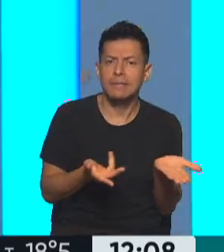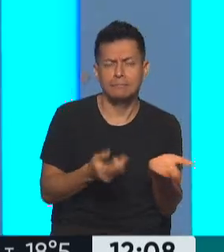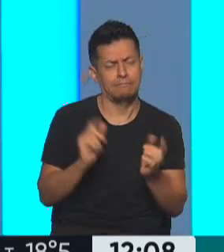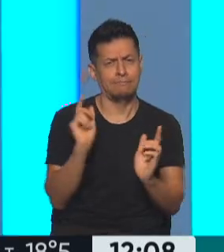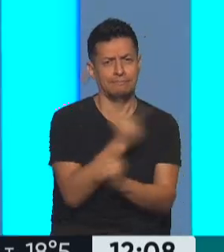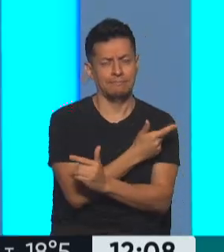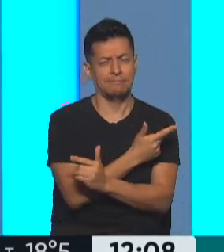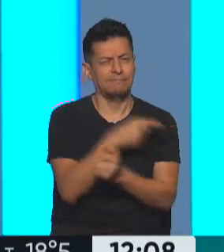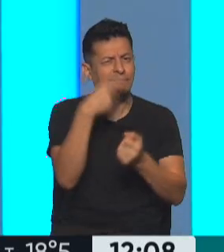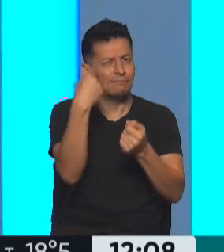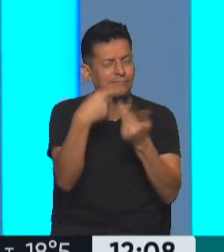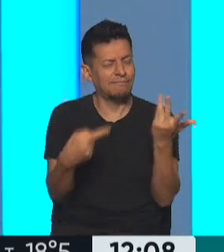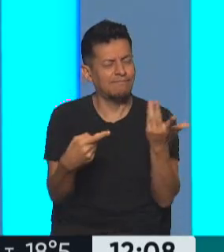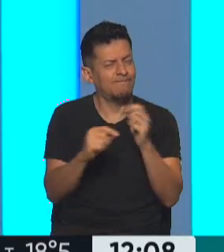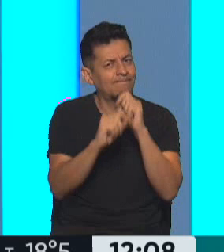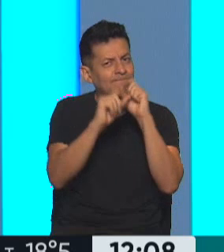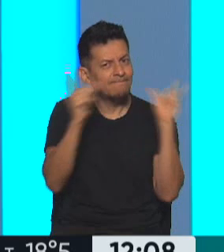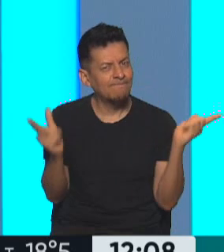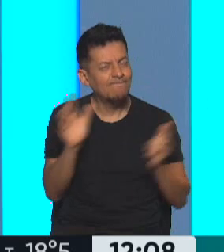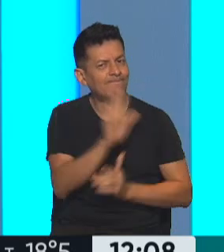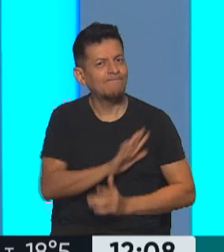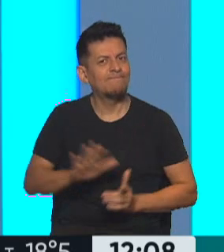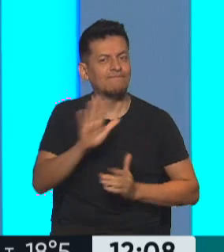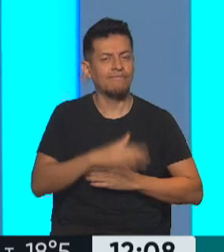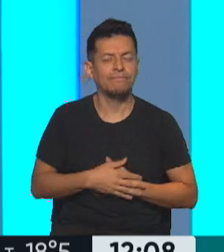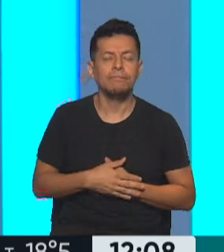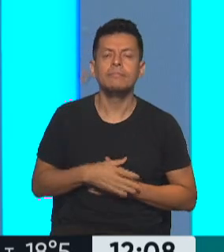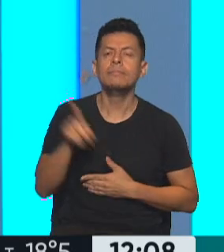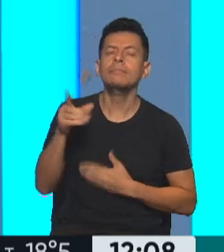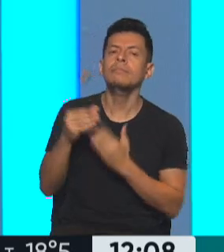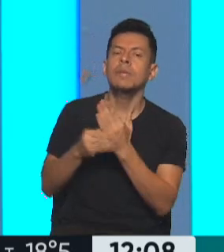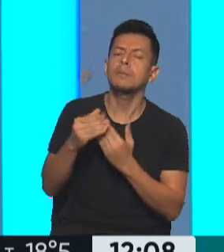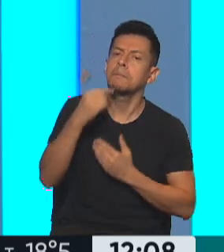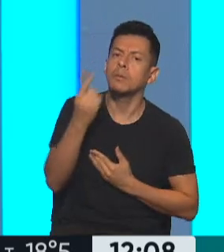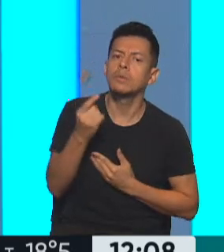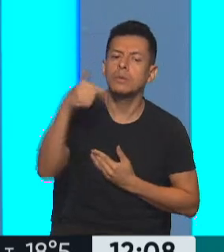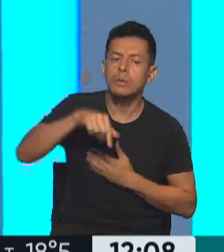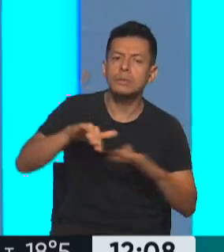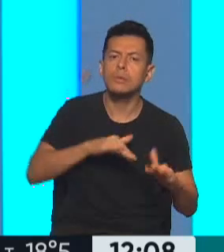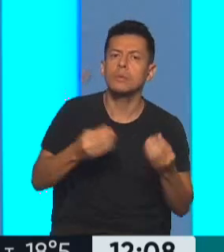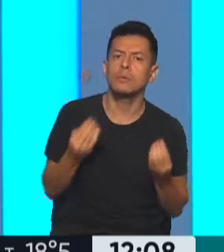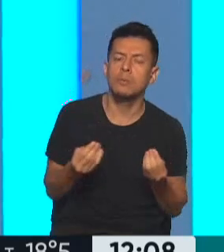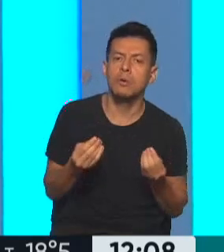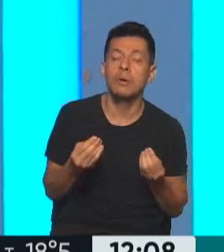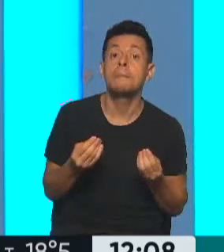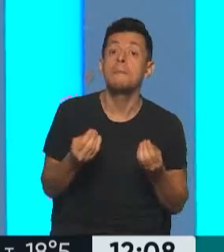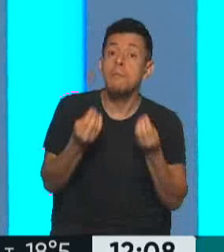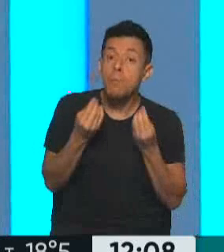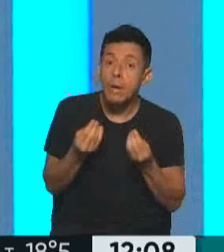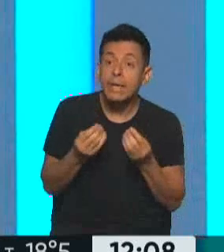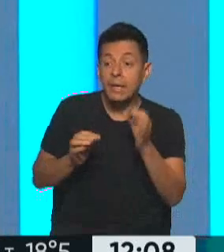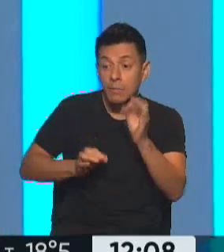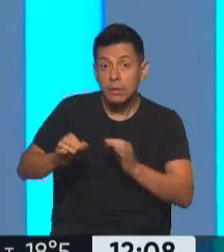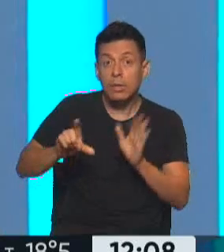¿no? Son varias cosas que llaman poderosamente la atención. Ministro, ahora, ¿cómo queda la situación teniendo en cuenta que hay un proyecto de ley que